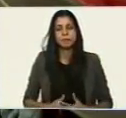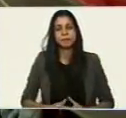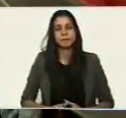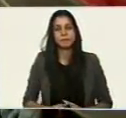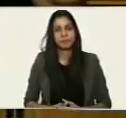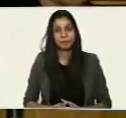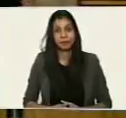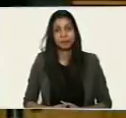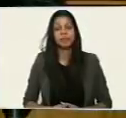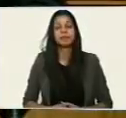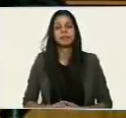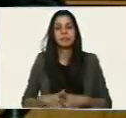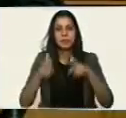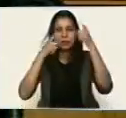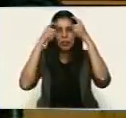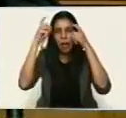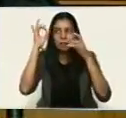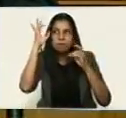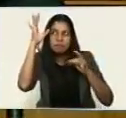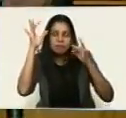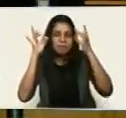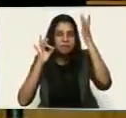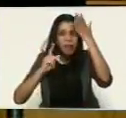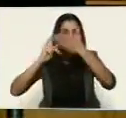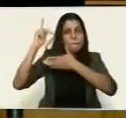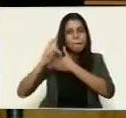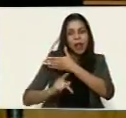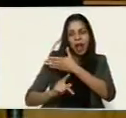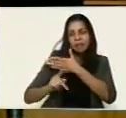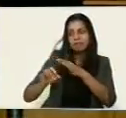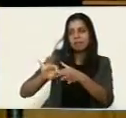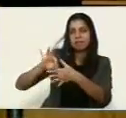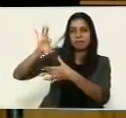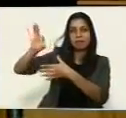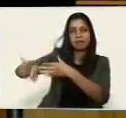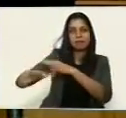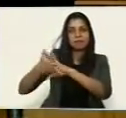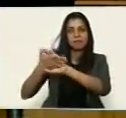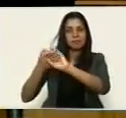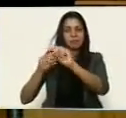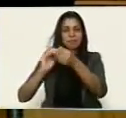Fue una jugada política de llevarlo